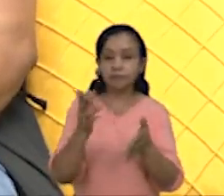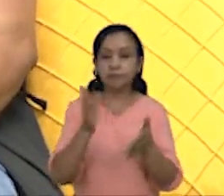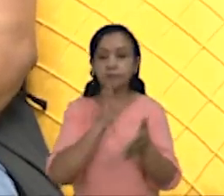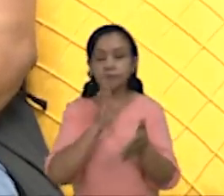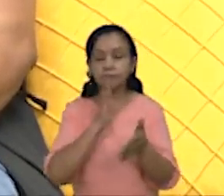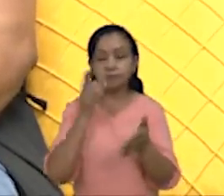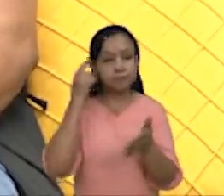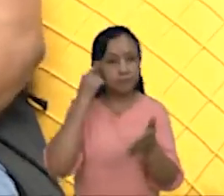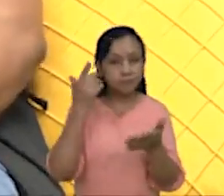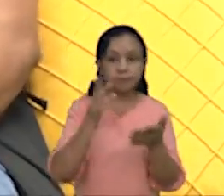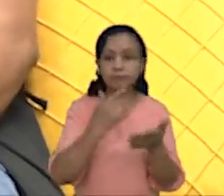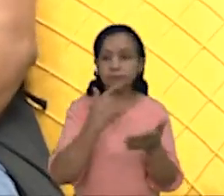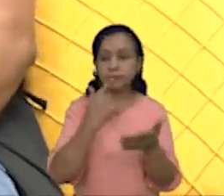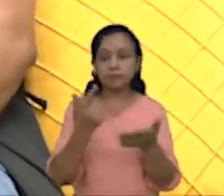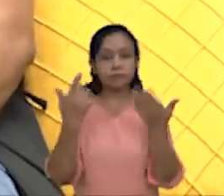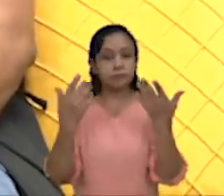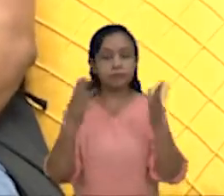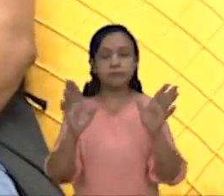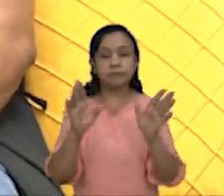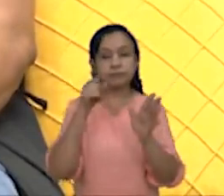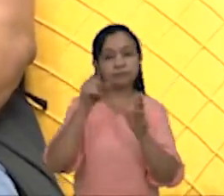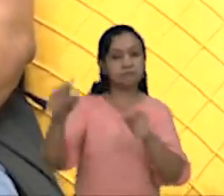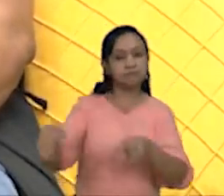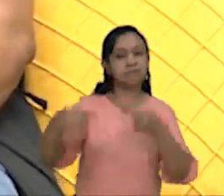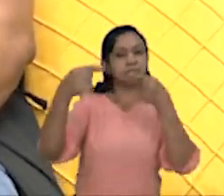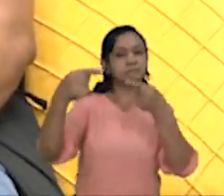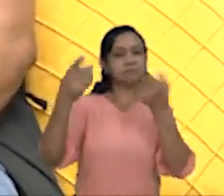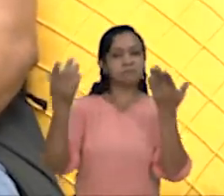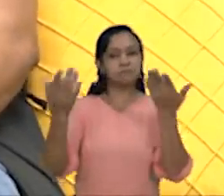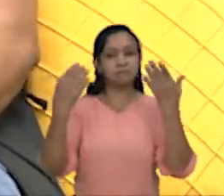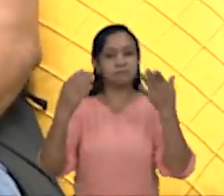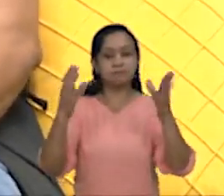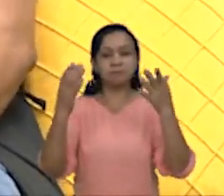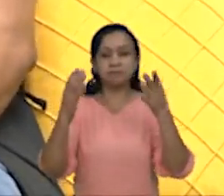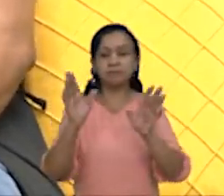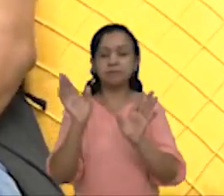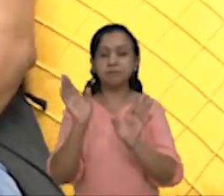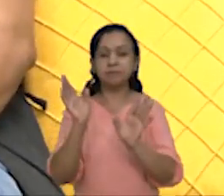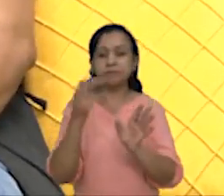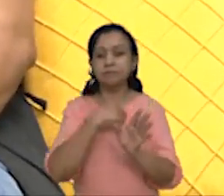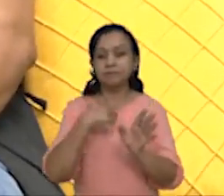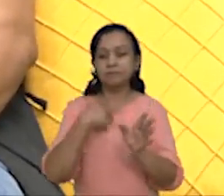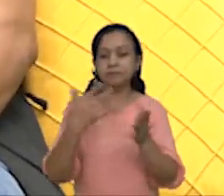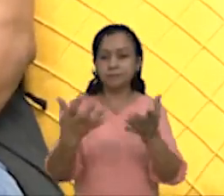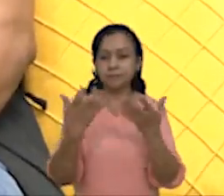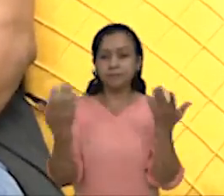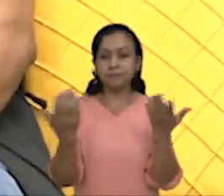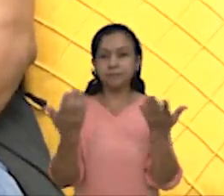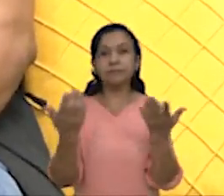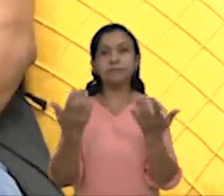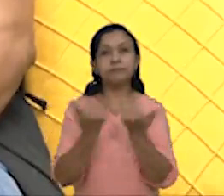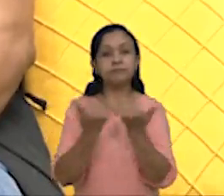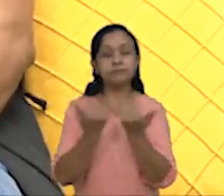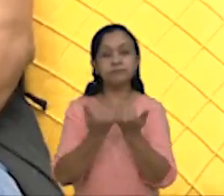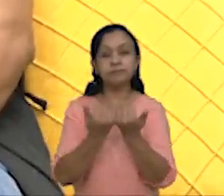que vos no pensás, que vos no decís lo que ellos te dicen, voy a sos enemigo, te ponen cualquier tipo de calificativo para tratarte de